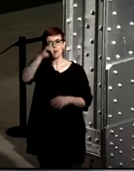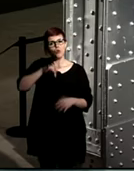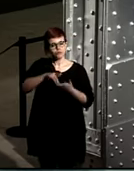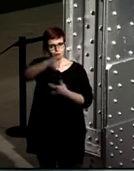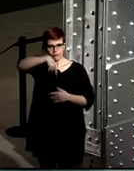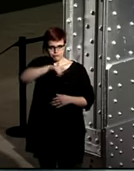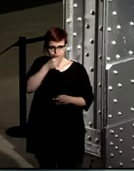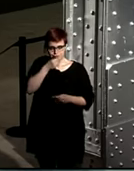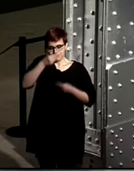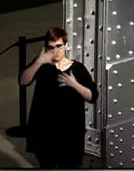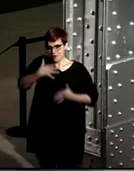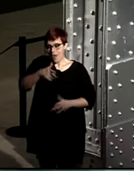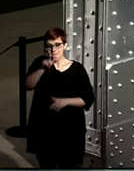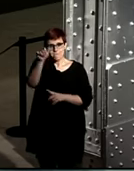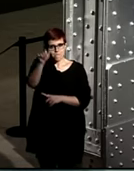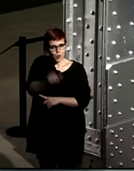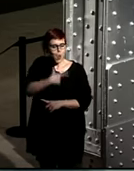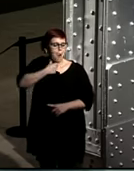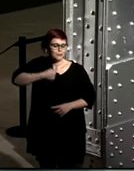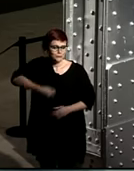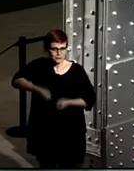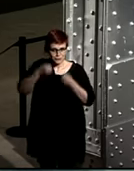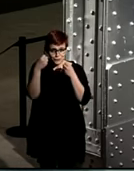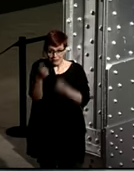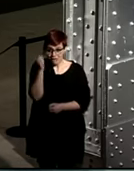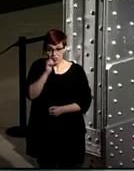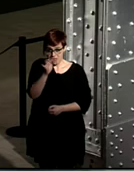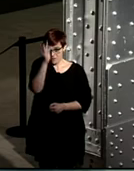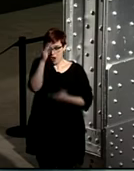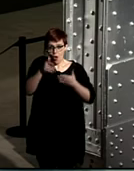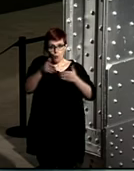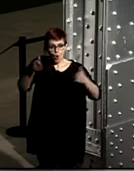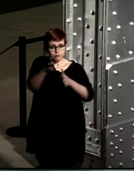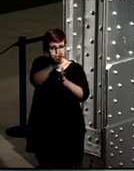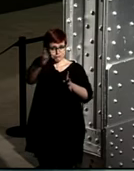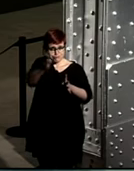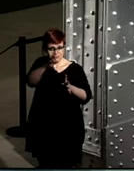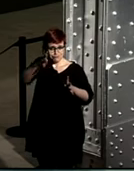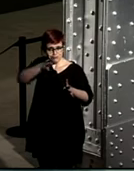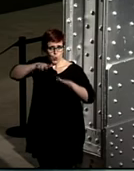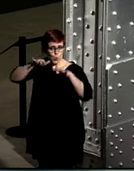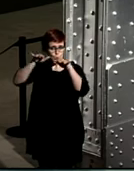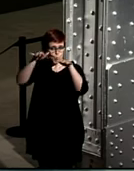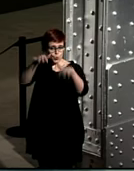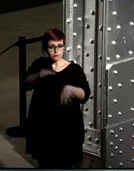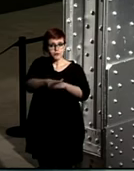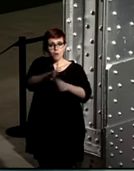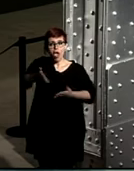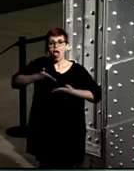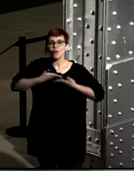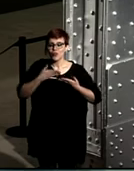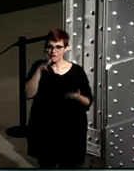acogida. Gustó mucho el primer fin de semana y lo realmente que nos está llenando mucho de la peli es que esta